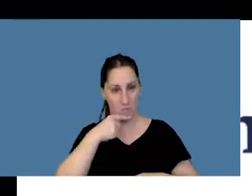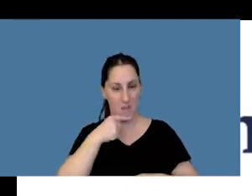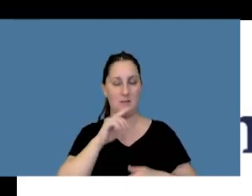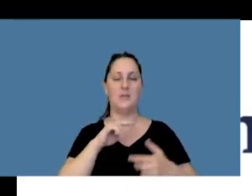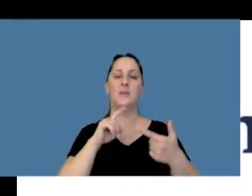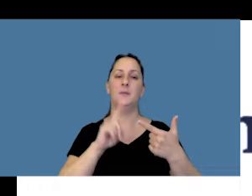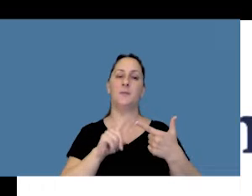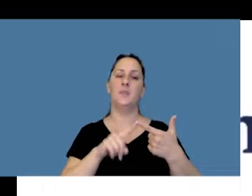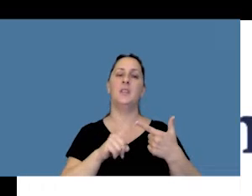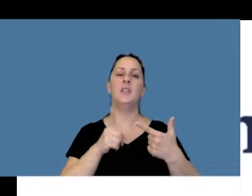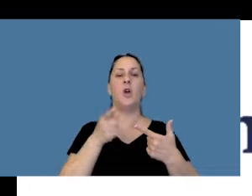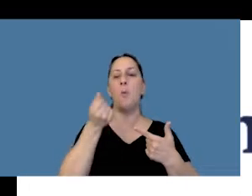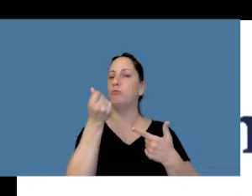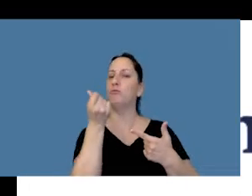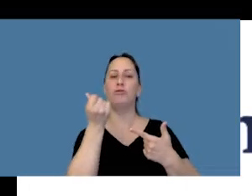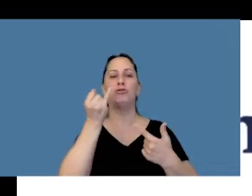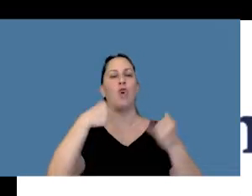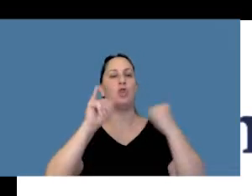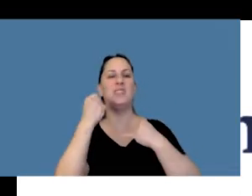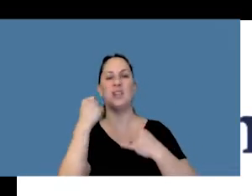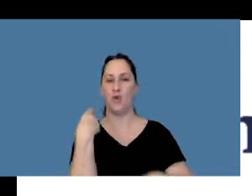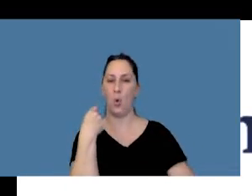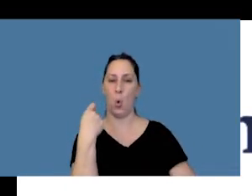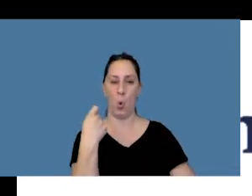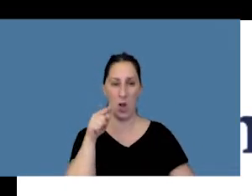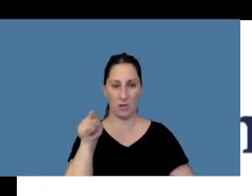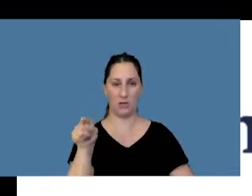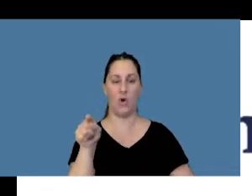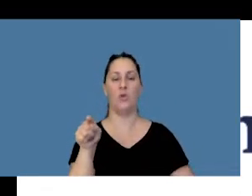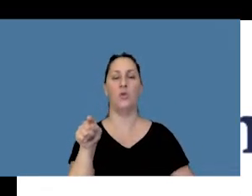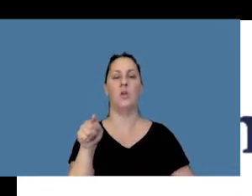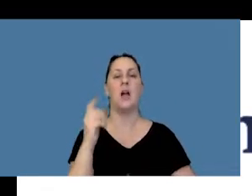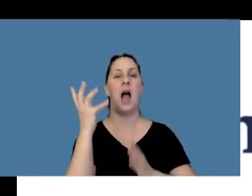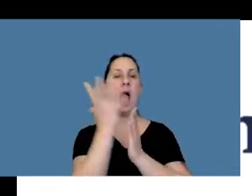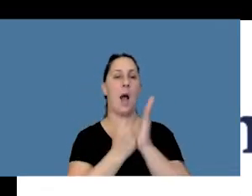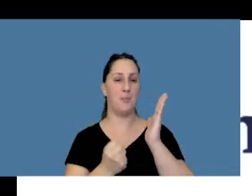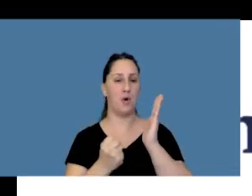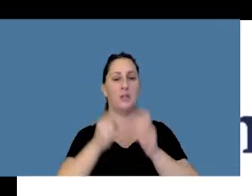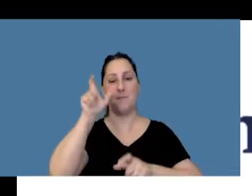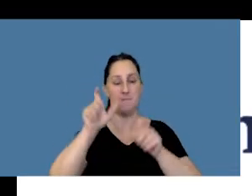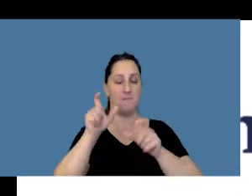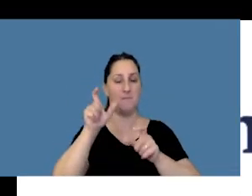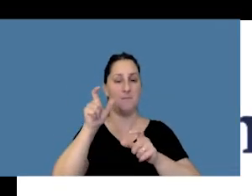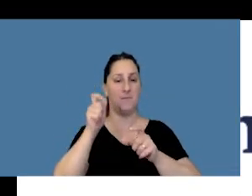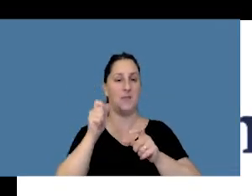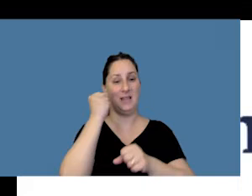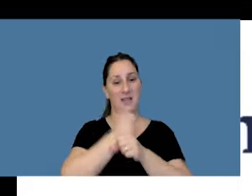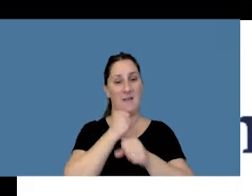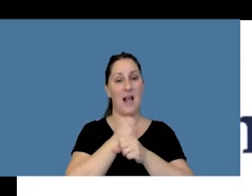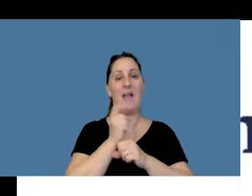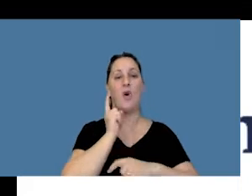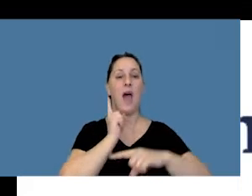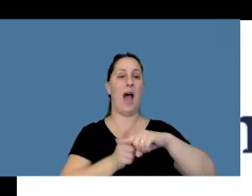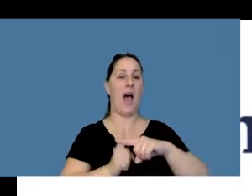la cotización previsional que consta del aporte del régimen de trabajadores